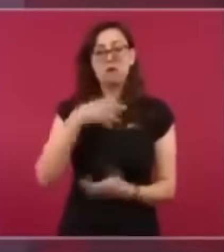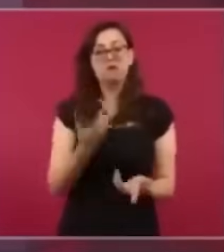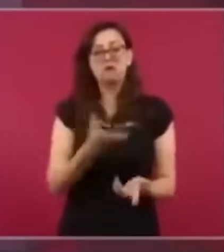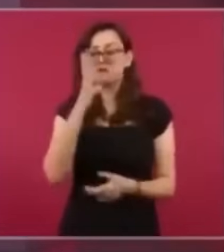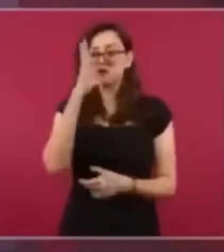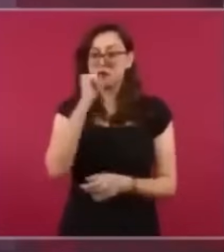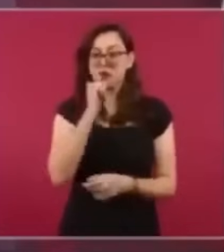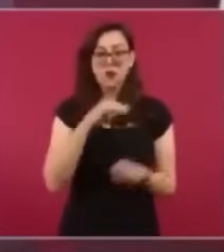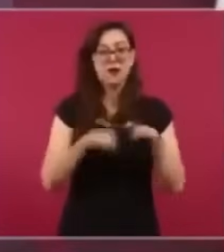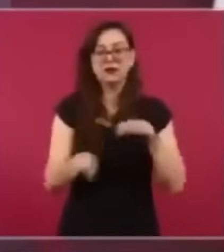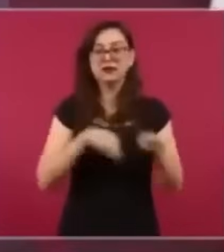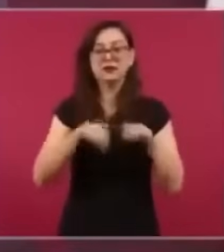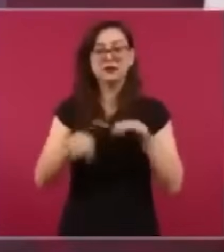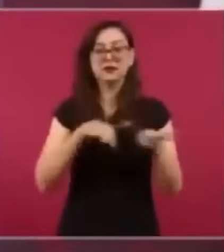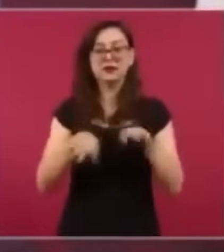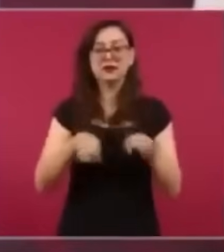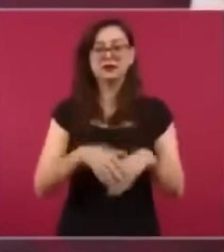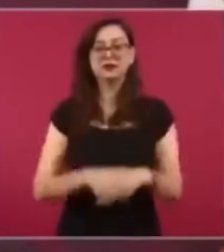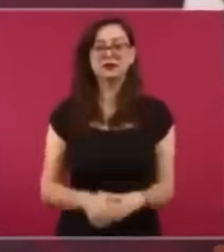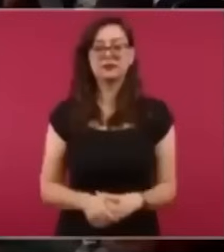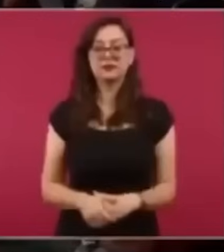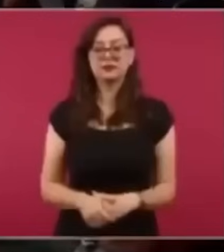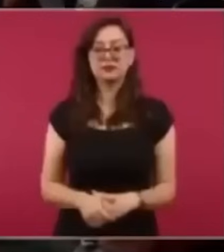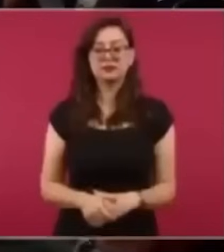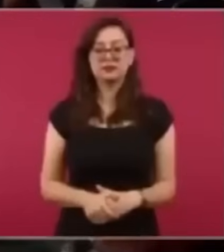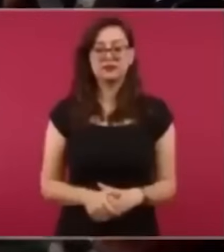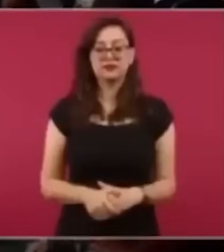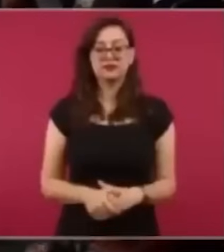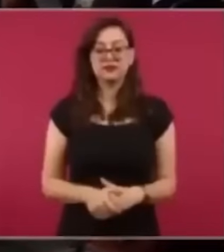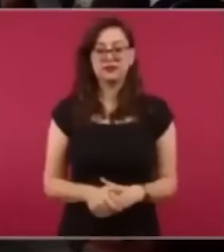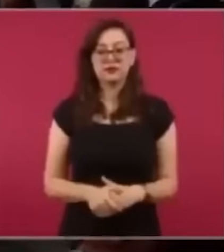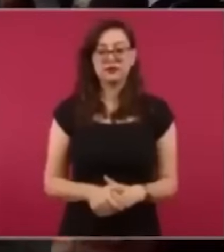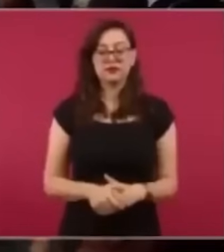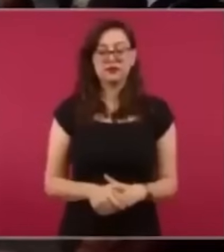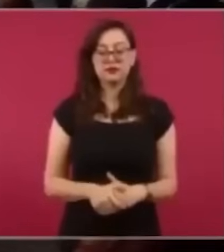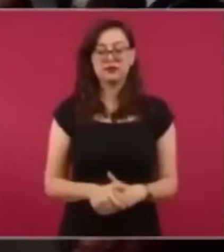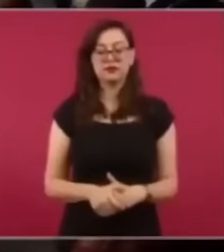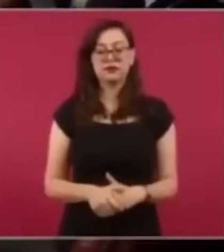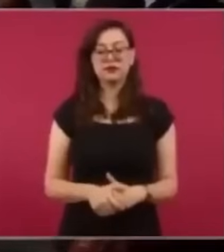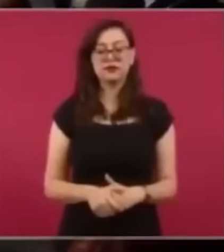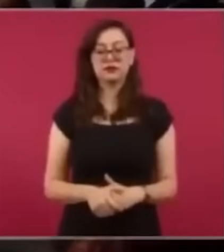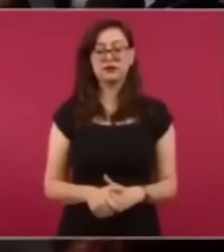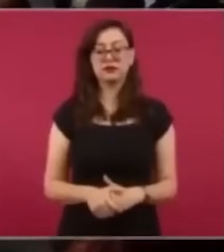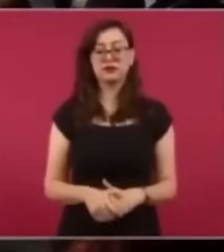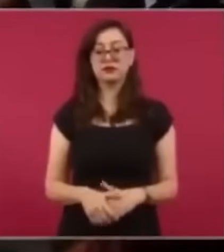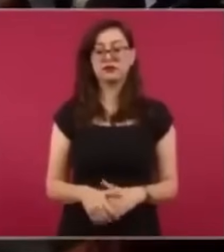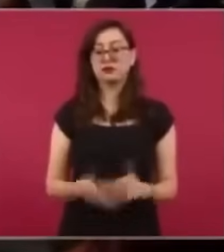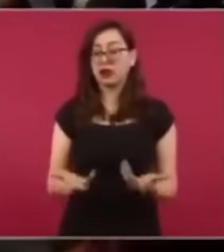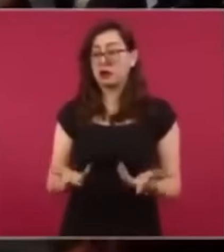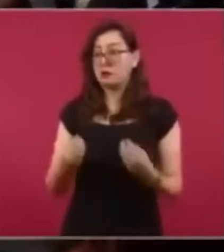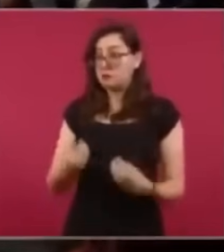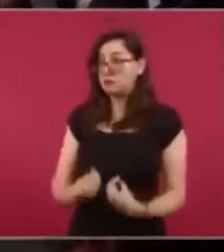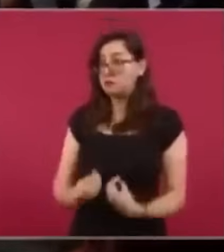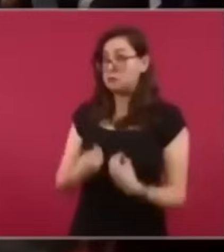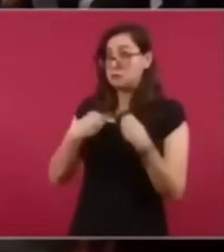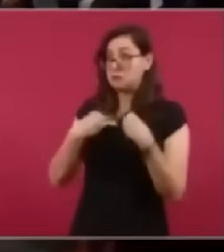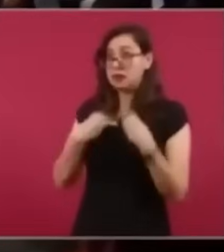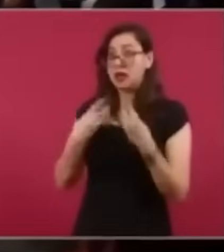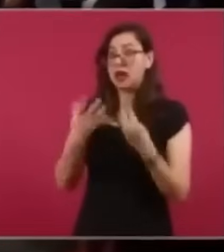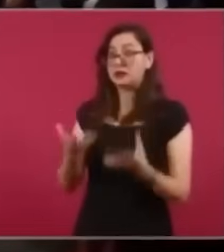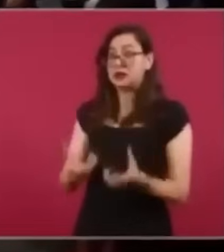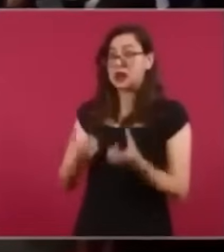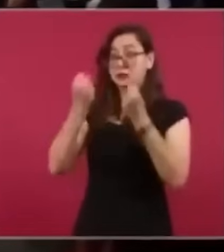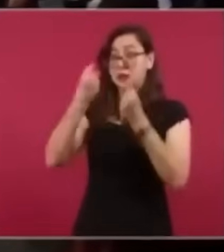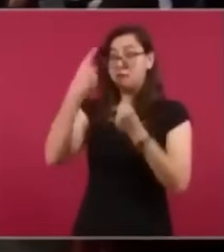absolutamente. ¿Qué vidas se han salvado, presidente, o cuál ha sido el efecto de espiar a